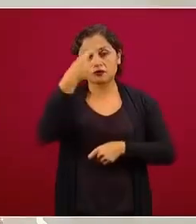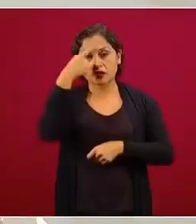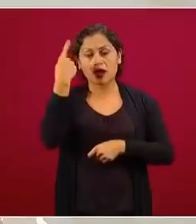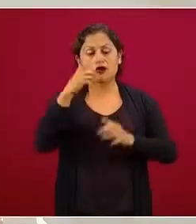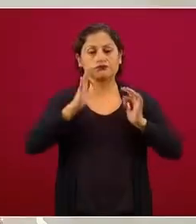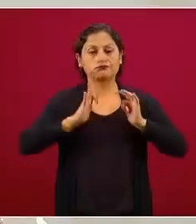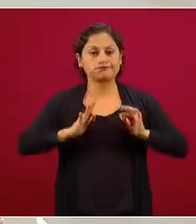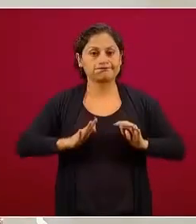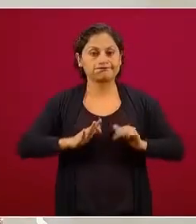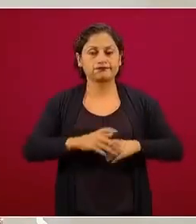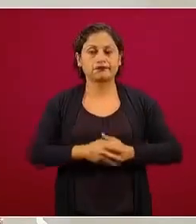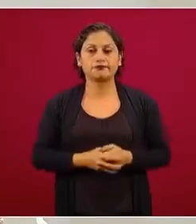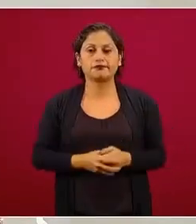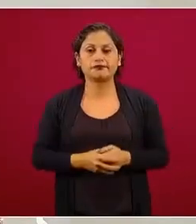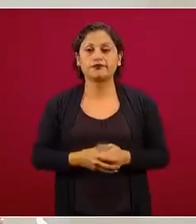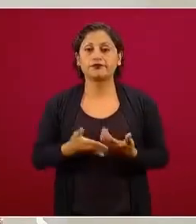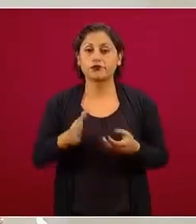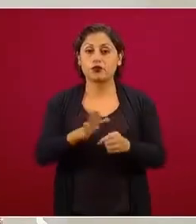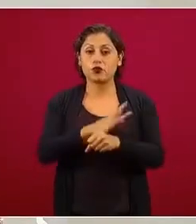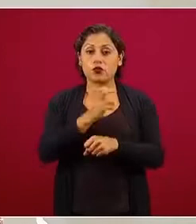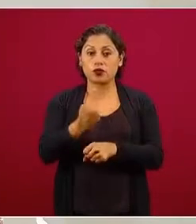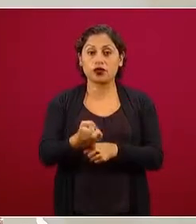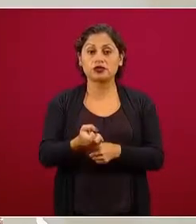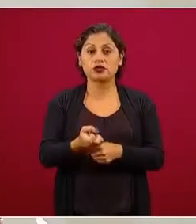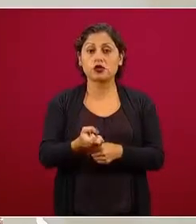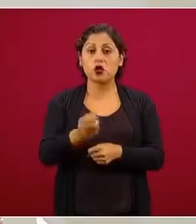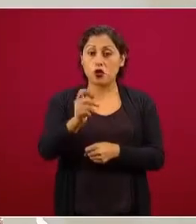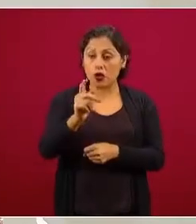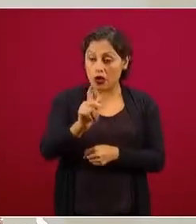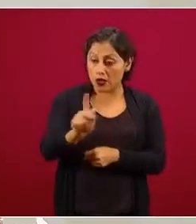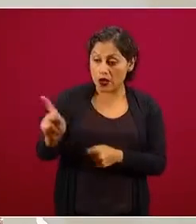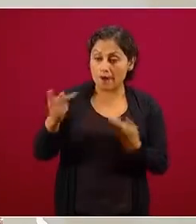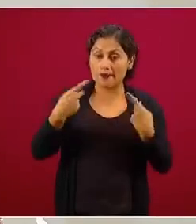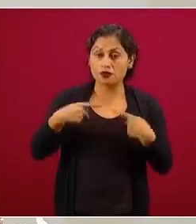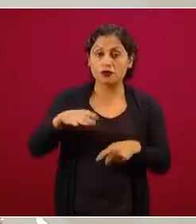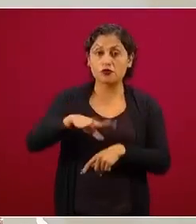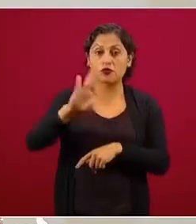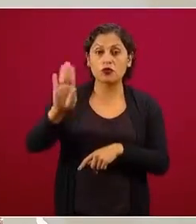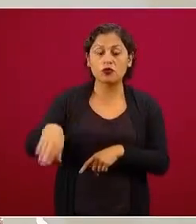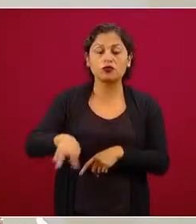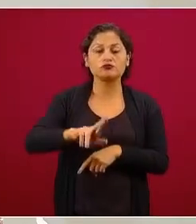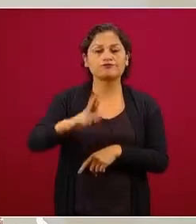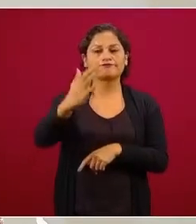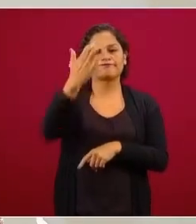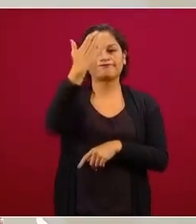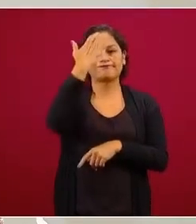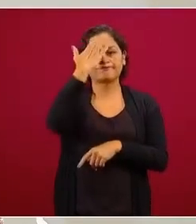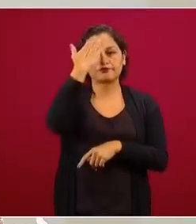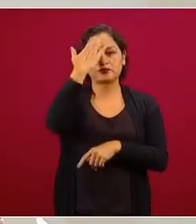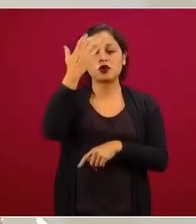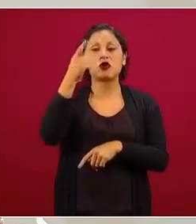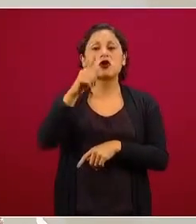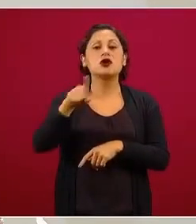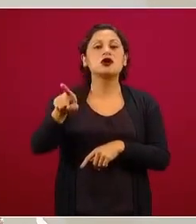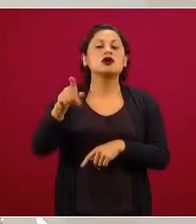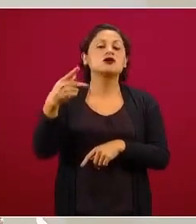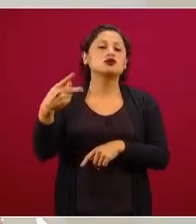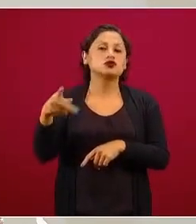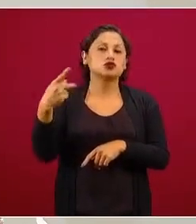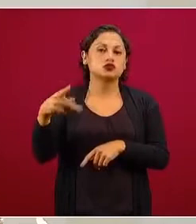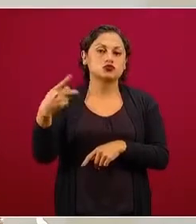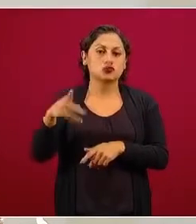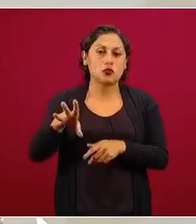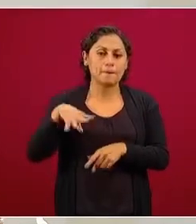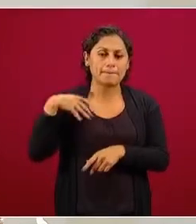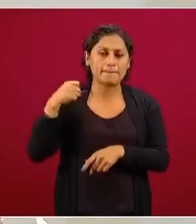Por lo cual también debemos honrar a estas personas y sus historias, comprender que nuestros actos individuales pueden repercutir en actos colectivos